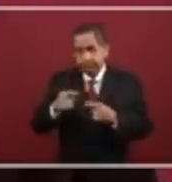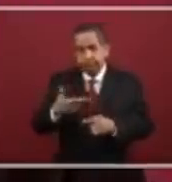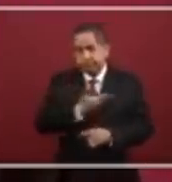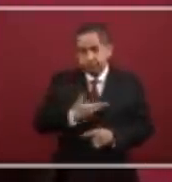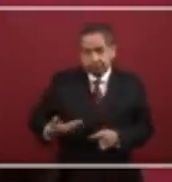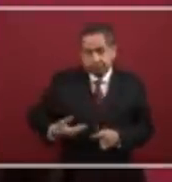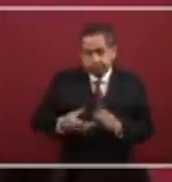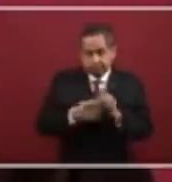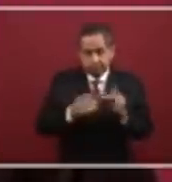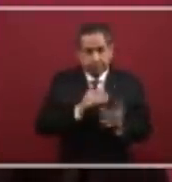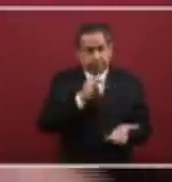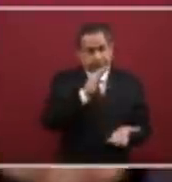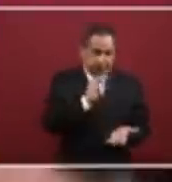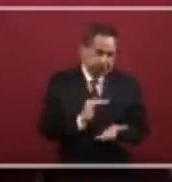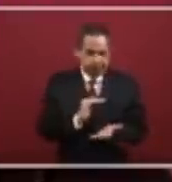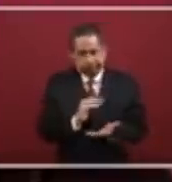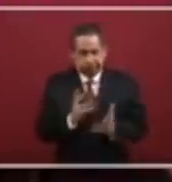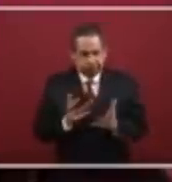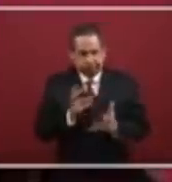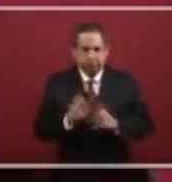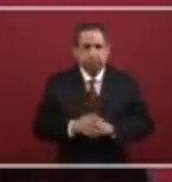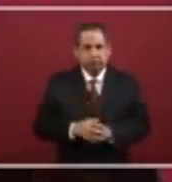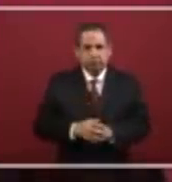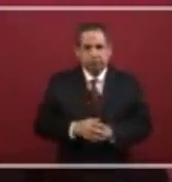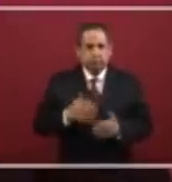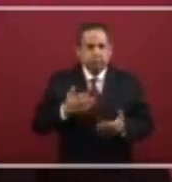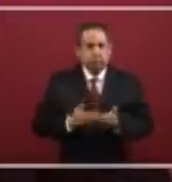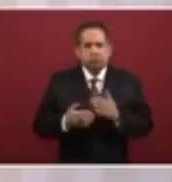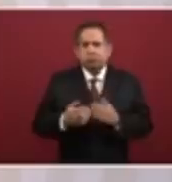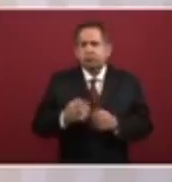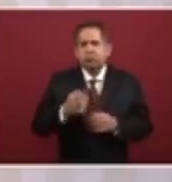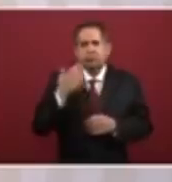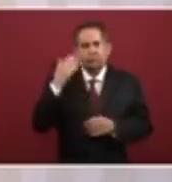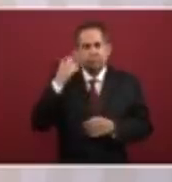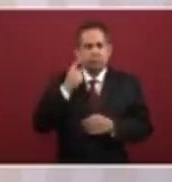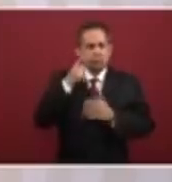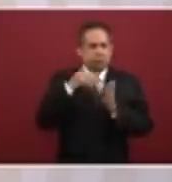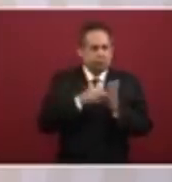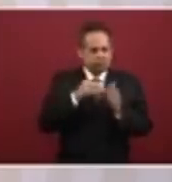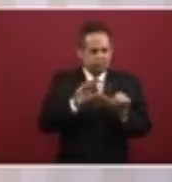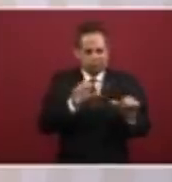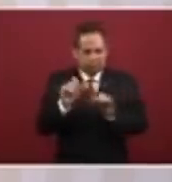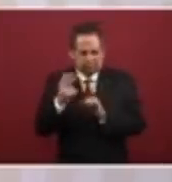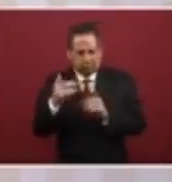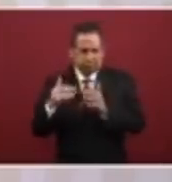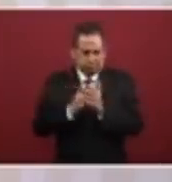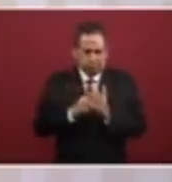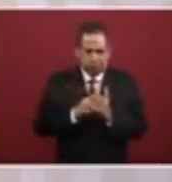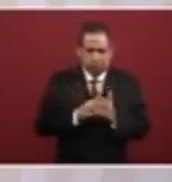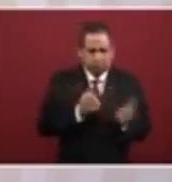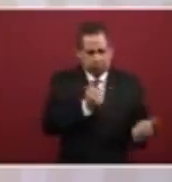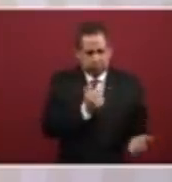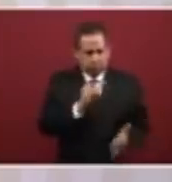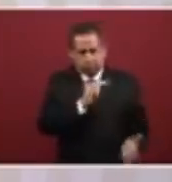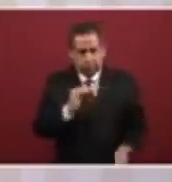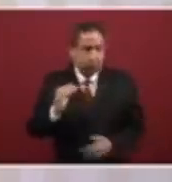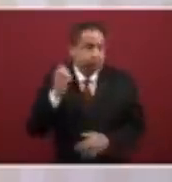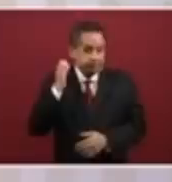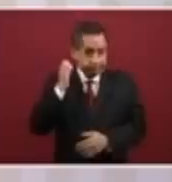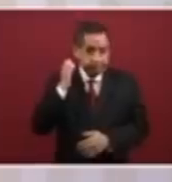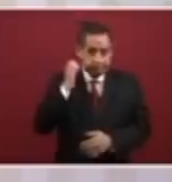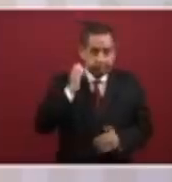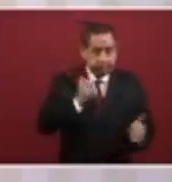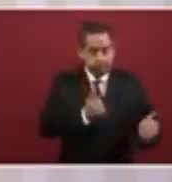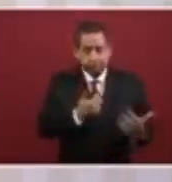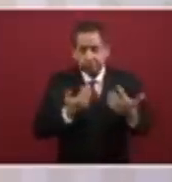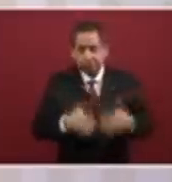presidente. Entonces llegamos a estar en 1,625,000 barriles en enero de este año. Fue